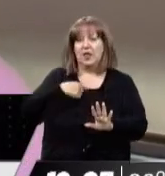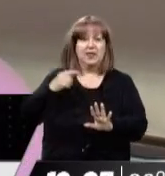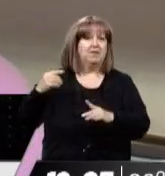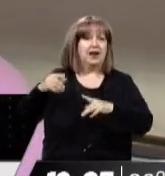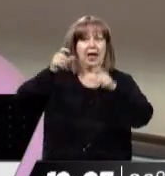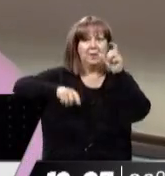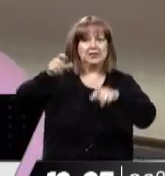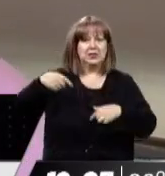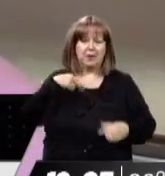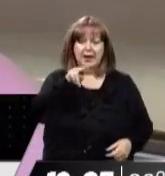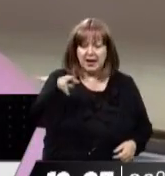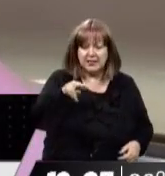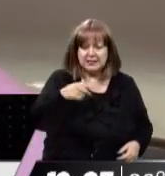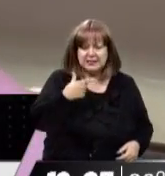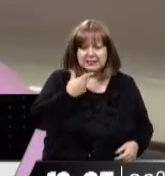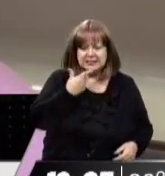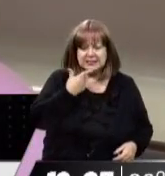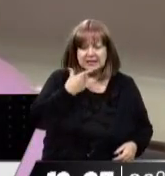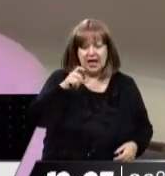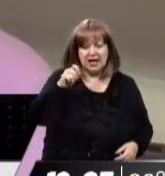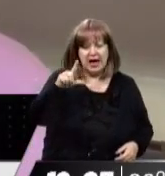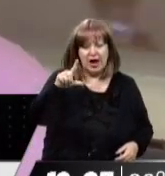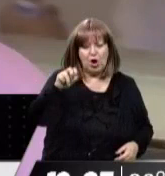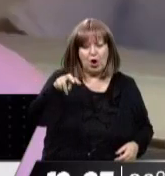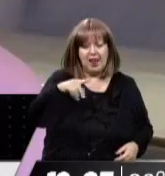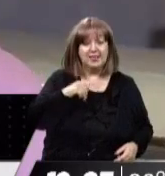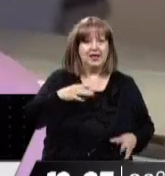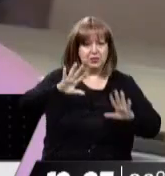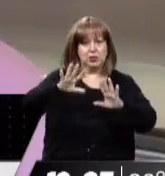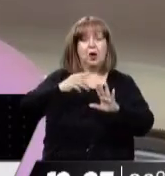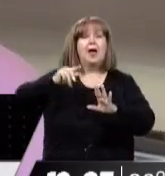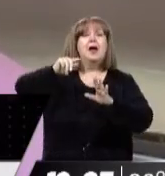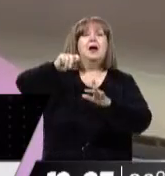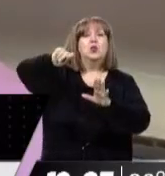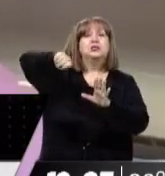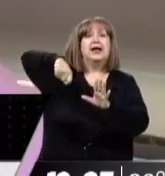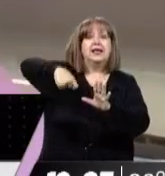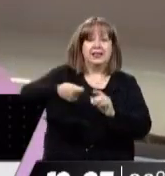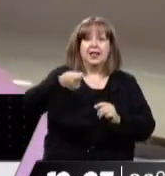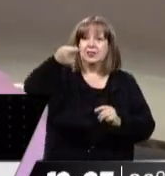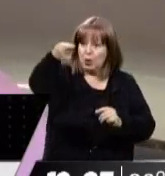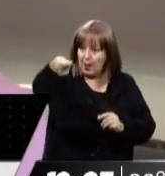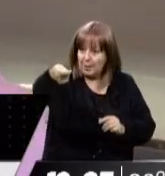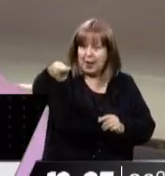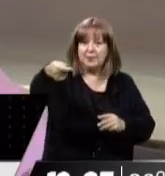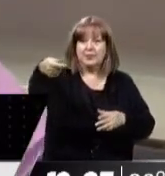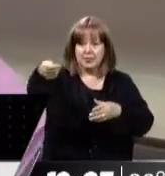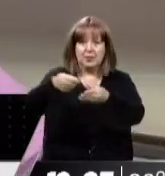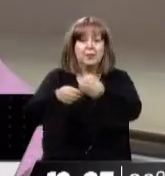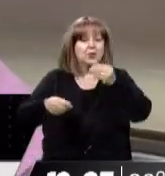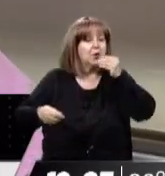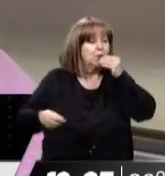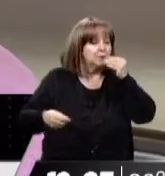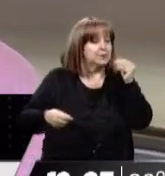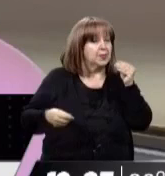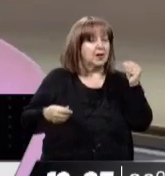viste que la curiosidad es importante. Entonces, les digo, próbalo. Si no te gusta, no te lo doy. La mayoría de la gente lo prueba y le encanta. Ah, qué bueno